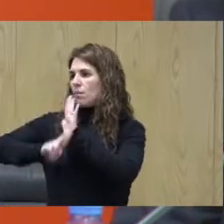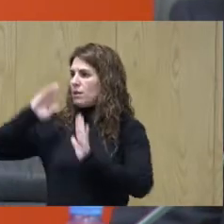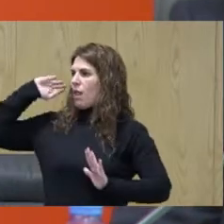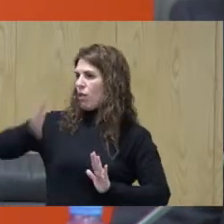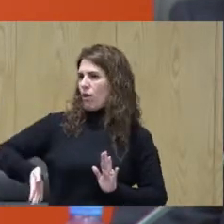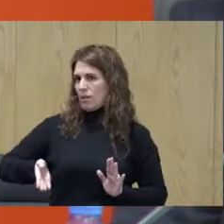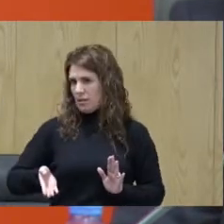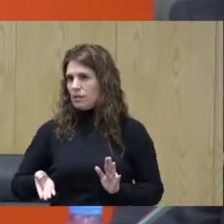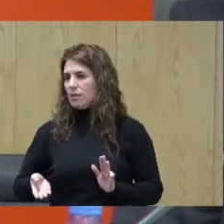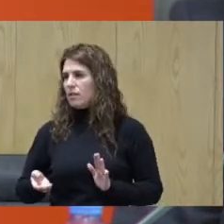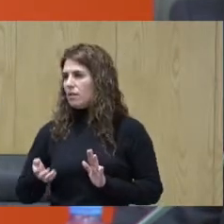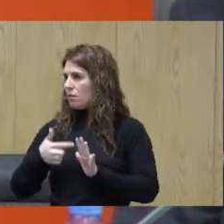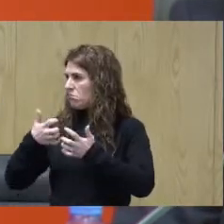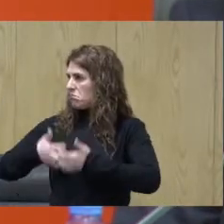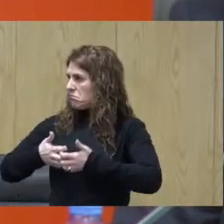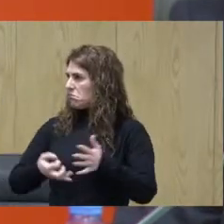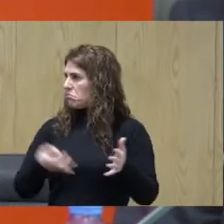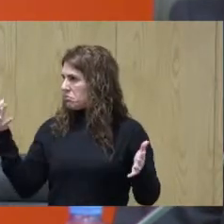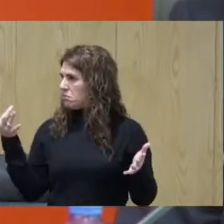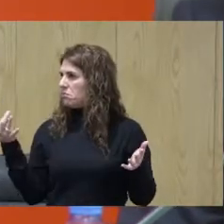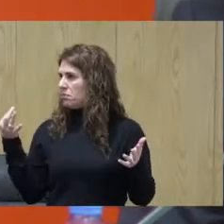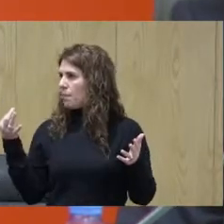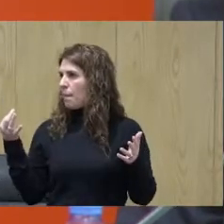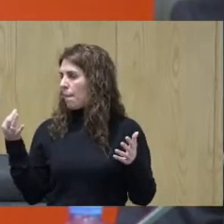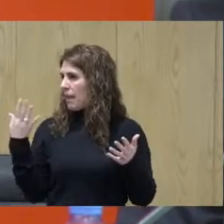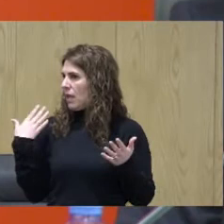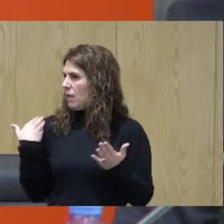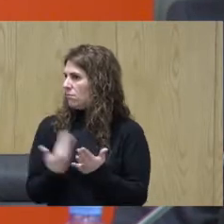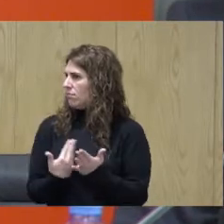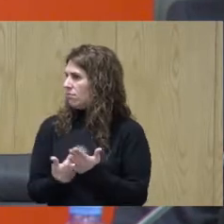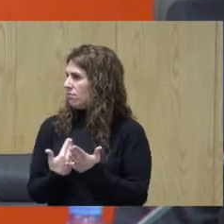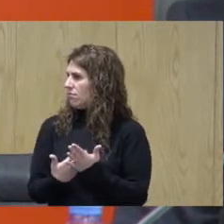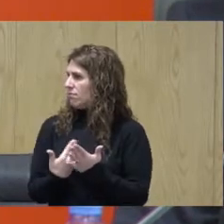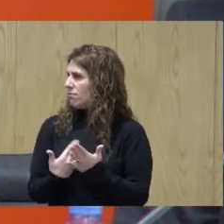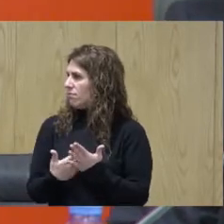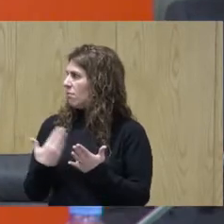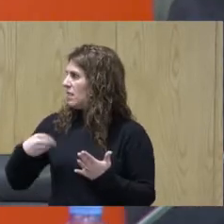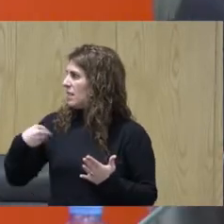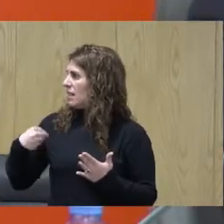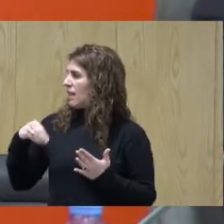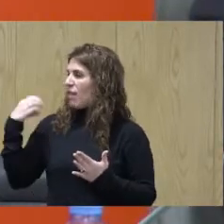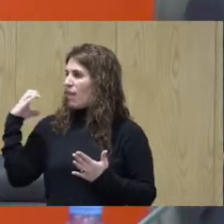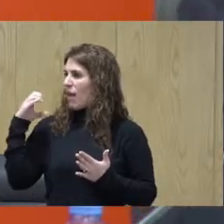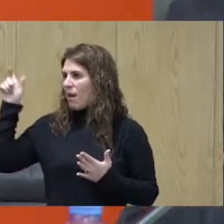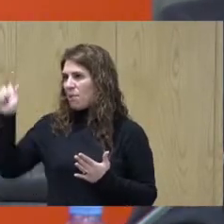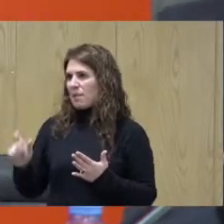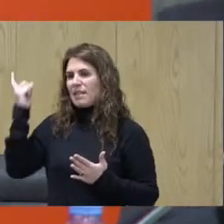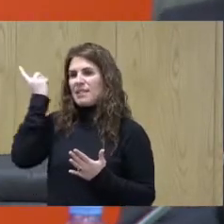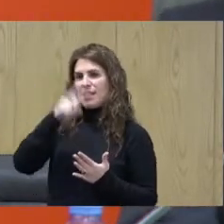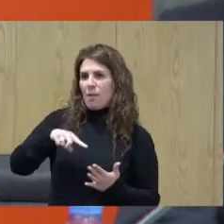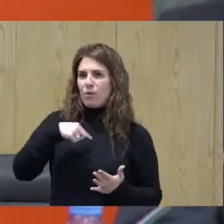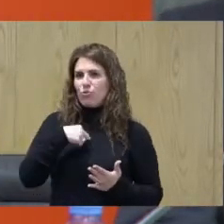que funciona perfectamente y de eso puede dar cuenta el presidente del CERMI, ya que sabe que hemos